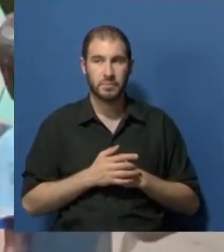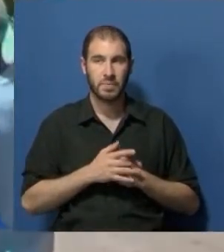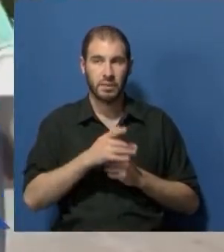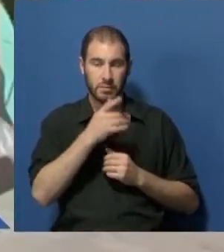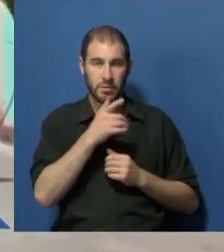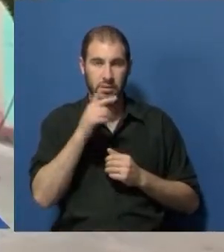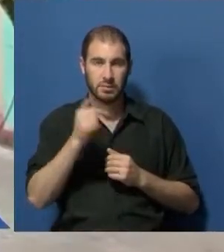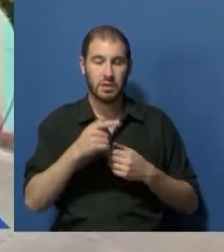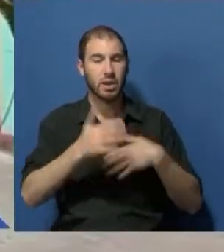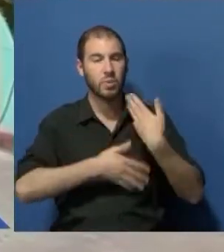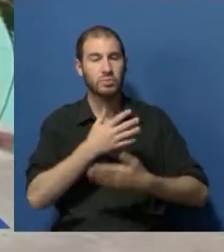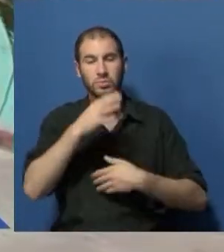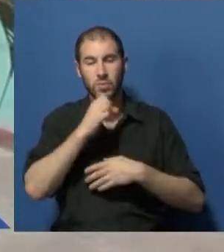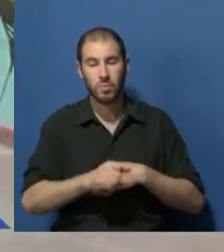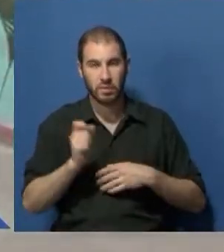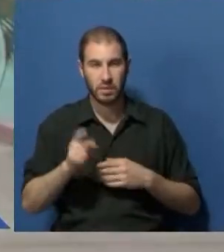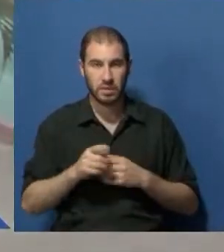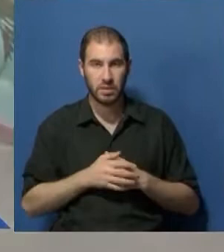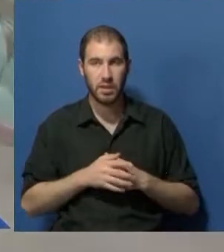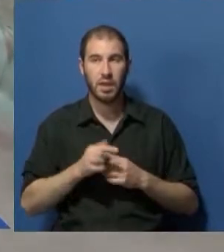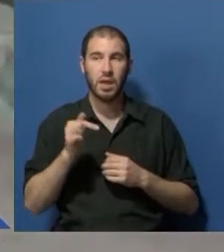que, digamos, la Revolución Cubana, bueno, ahora